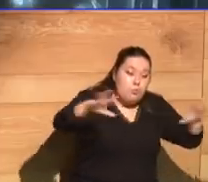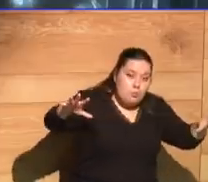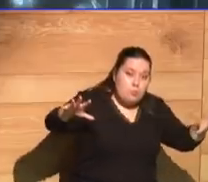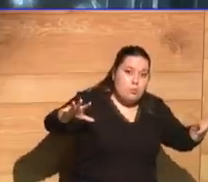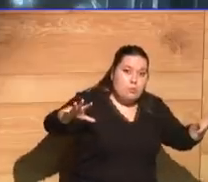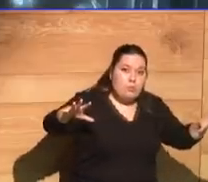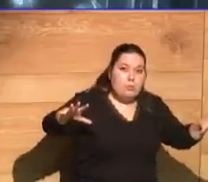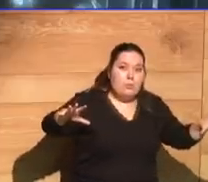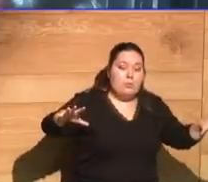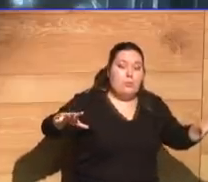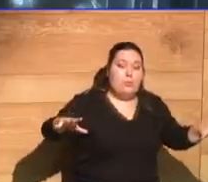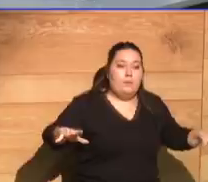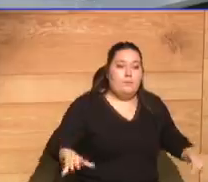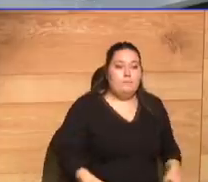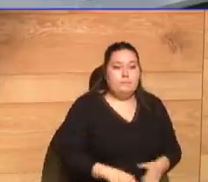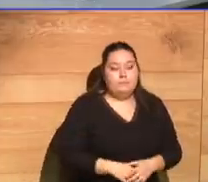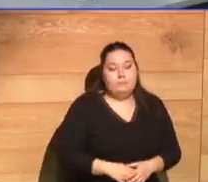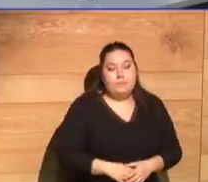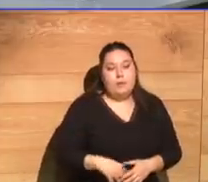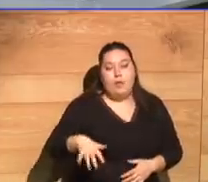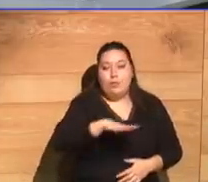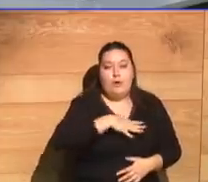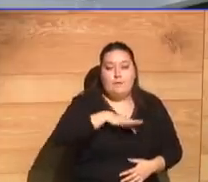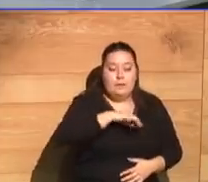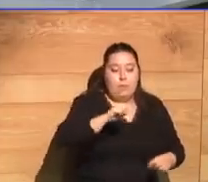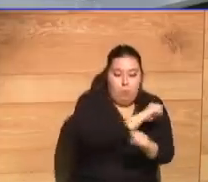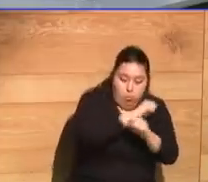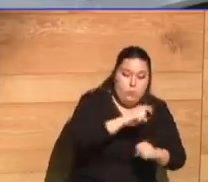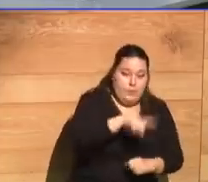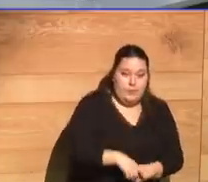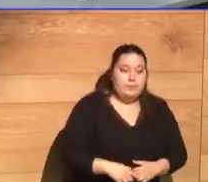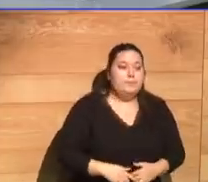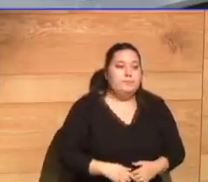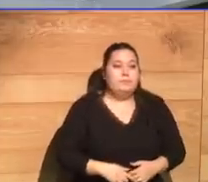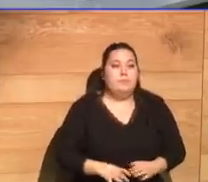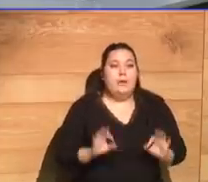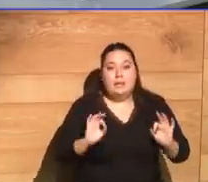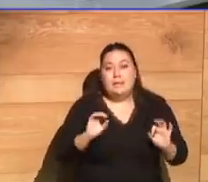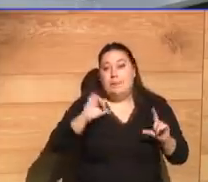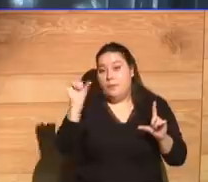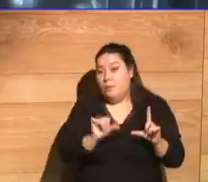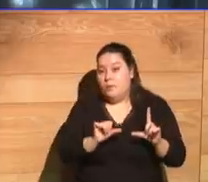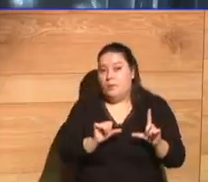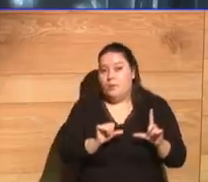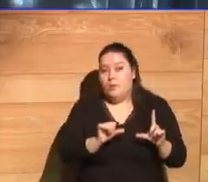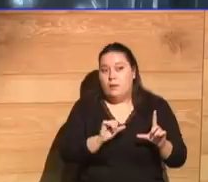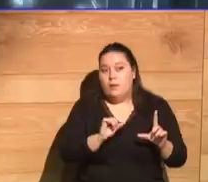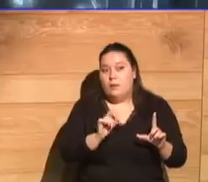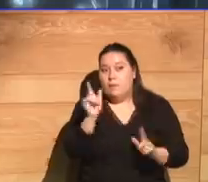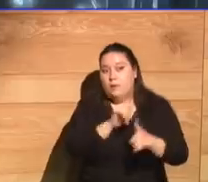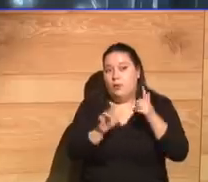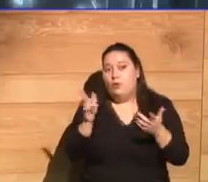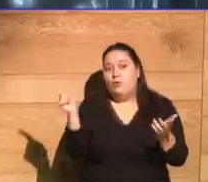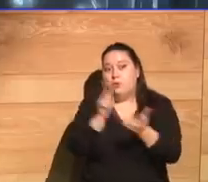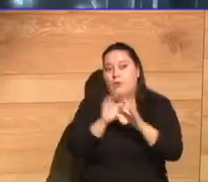atómica, hacía que la zona fantasma reventase. Y entonces la película terminaba con ellos viajando hacia la Tierra y